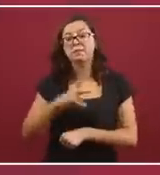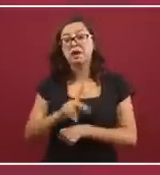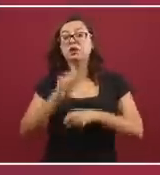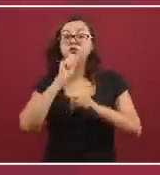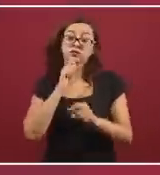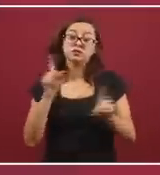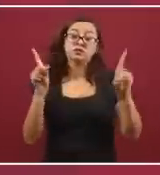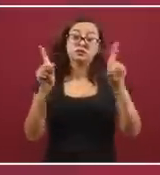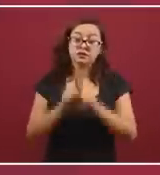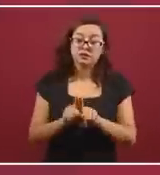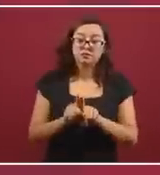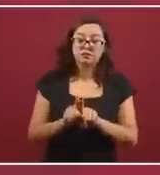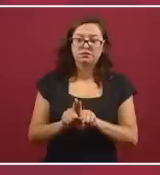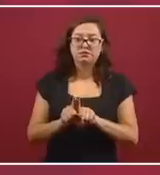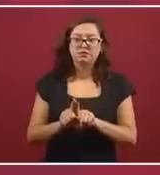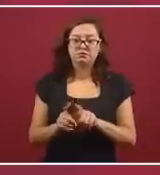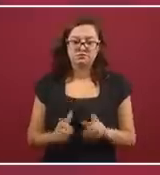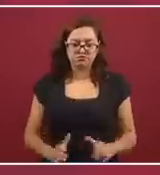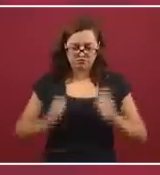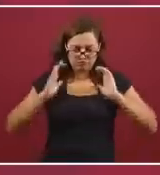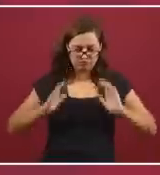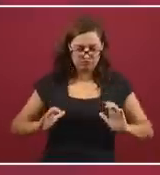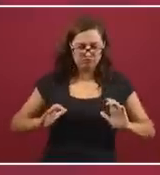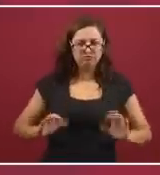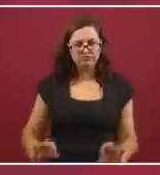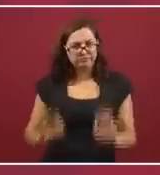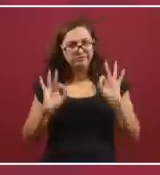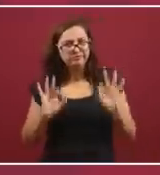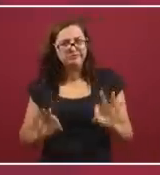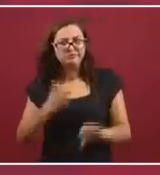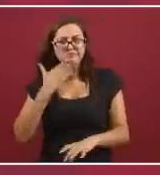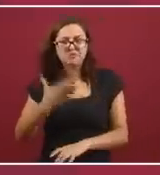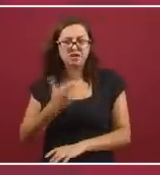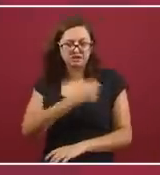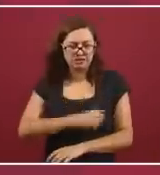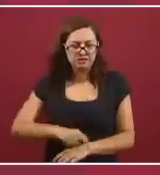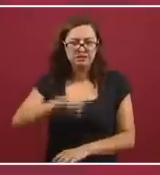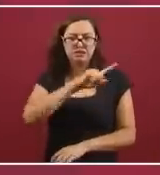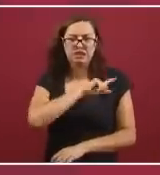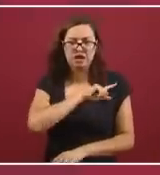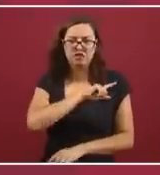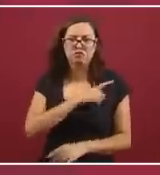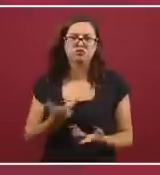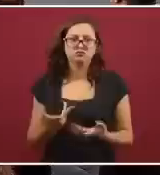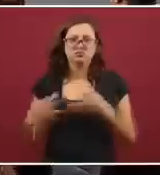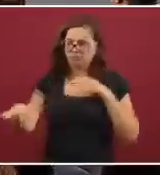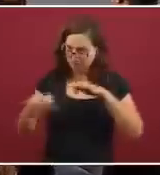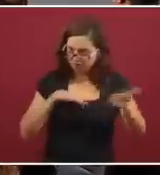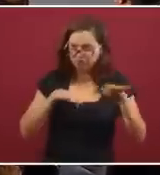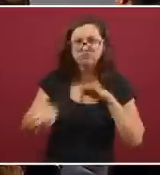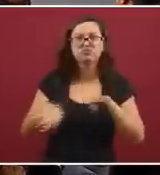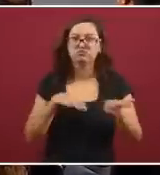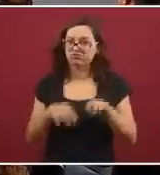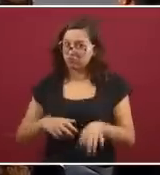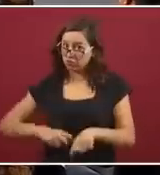estén en buenas condiciones físicas para el trabajo que van a llevar a cabo